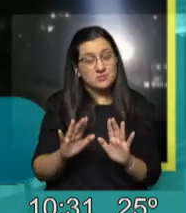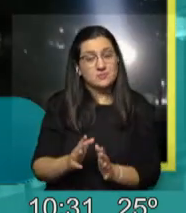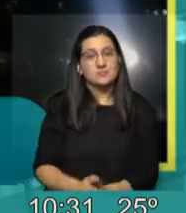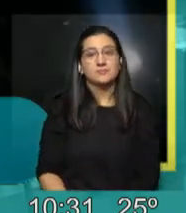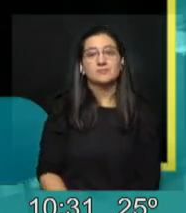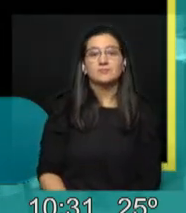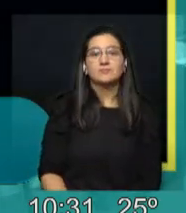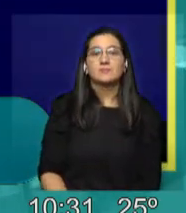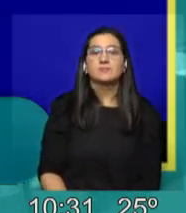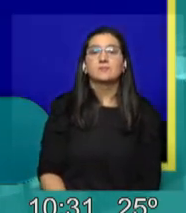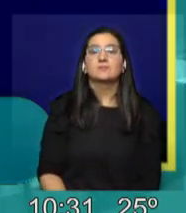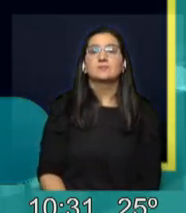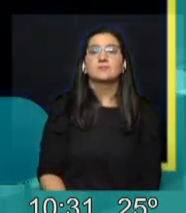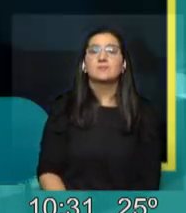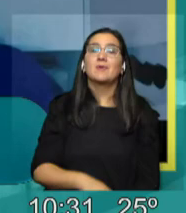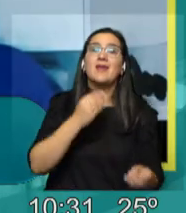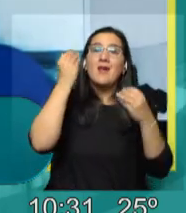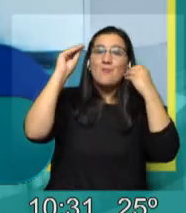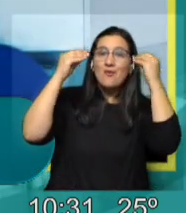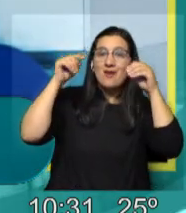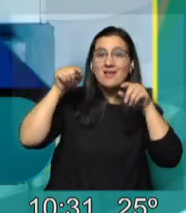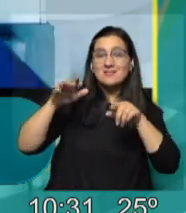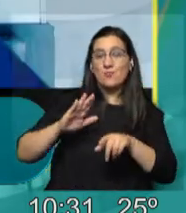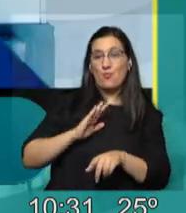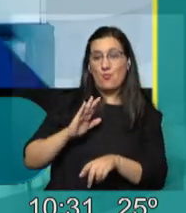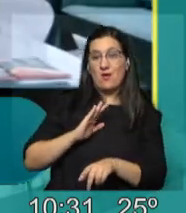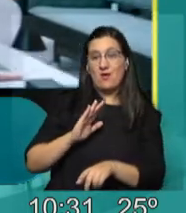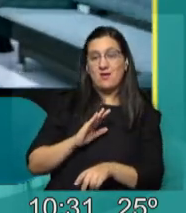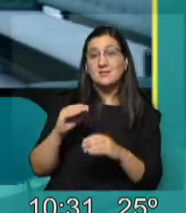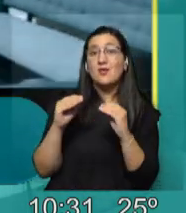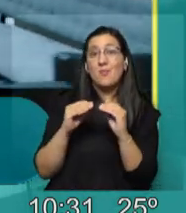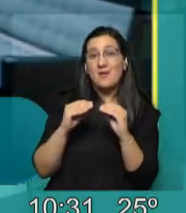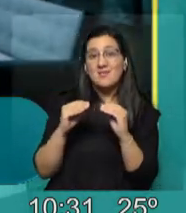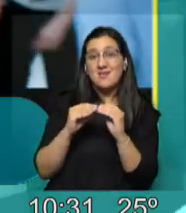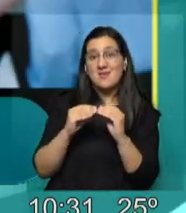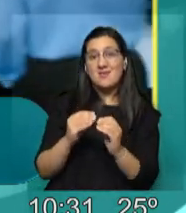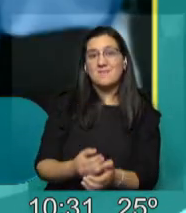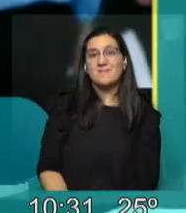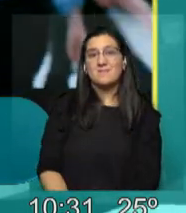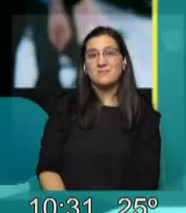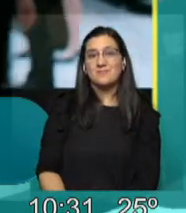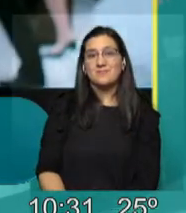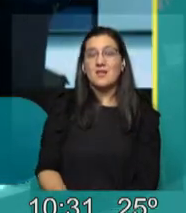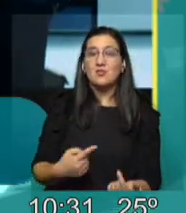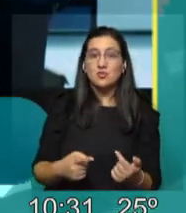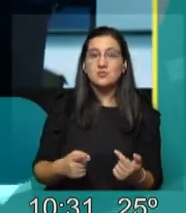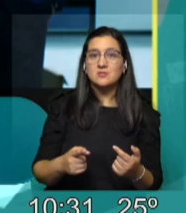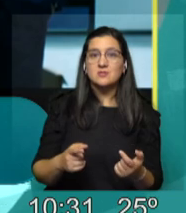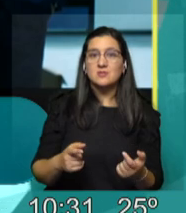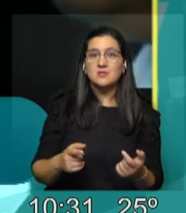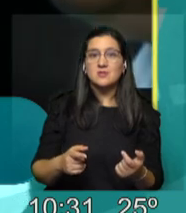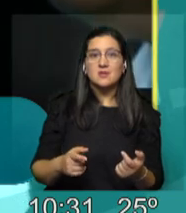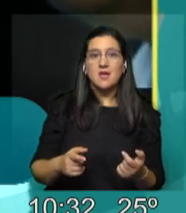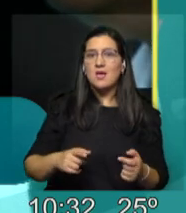cada espectador para enamorar a esa mujer, a esa compañera de trabajo. Entonces corre todo tipo